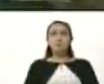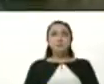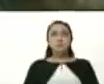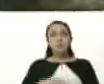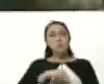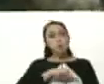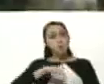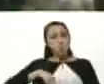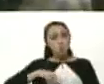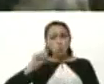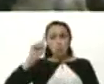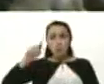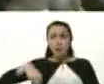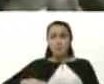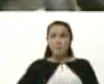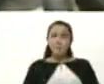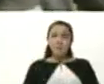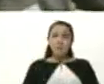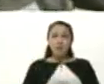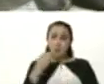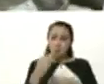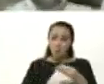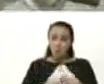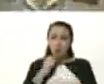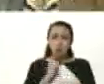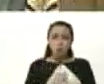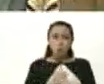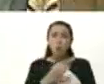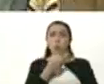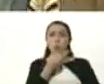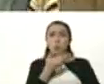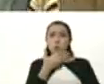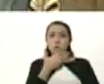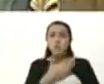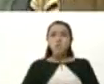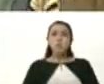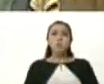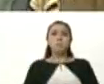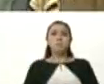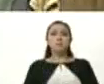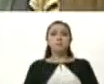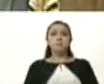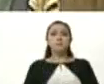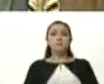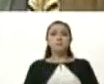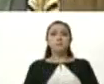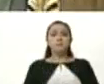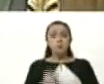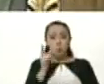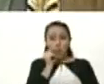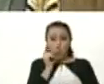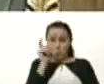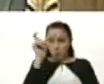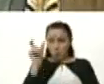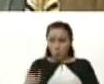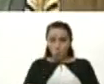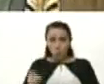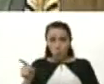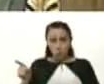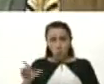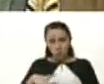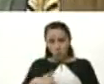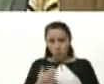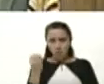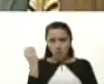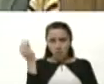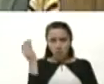Nosotros también hemos hecho un trabajo hermoso y en eso Iván puede decirlo